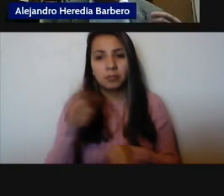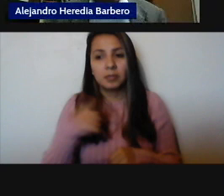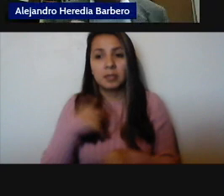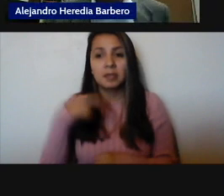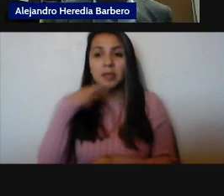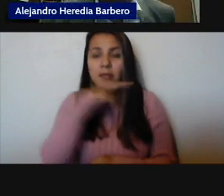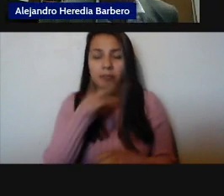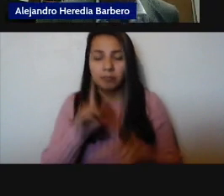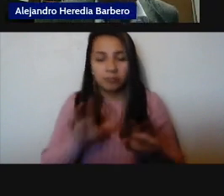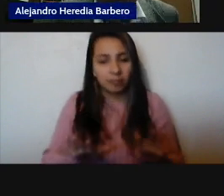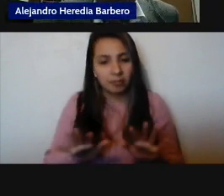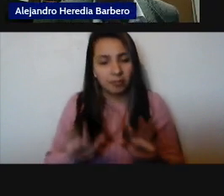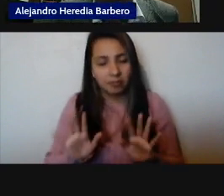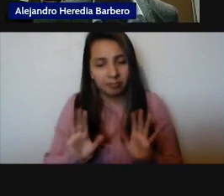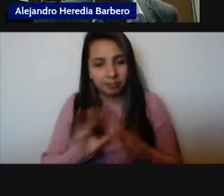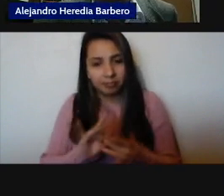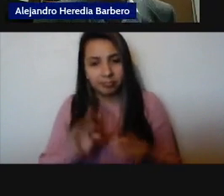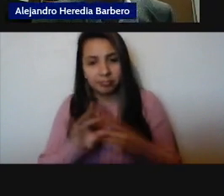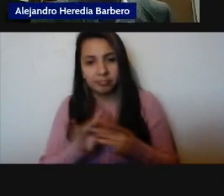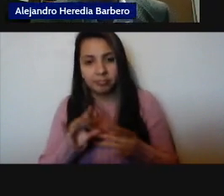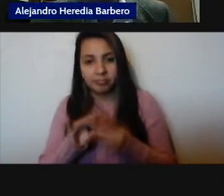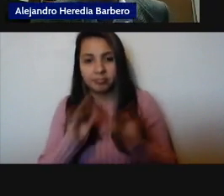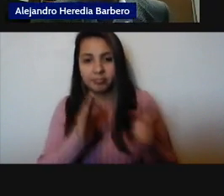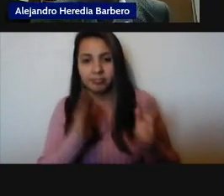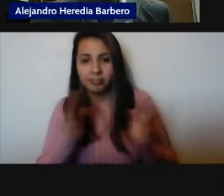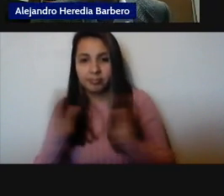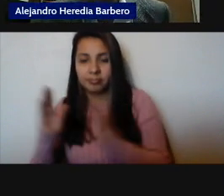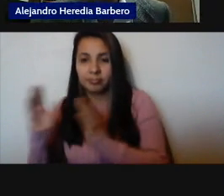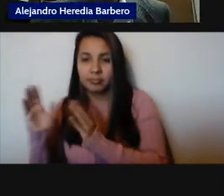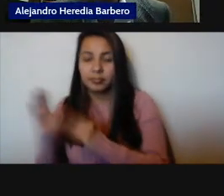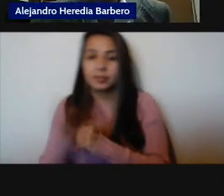prebióticos. Quisiera terminar con esto, ya no me fui tan rápido